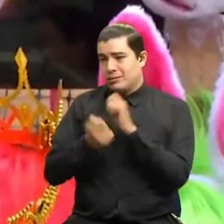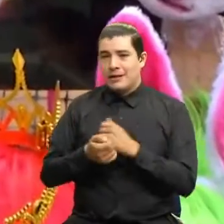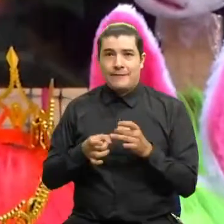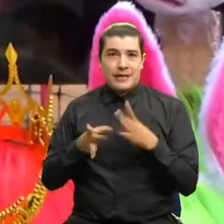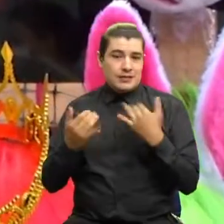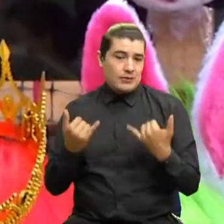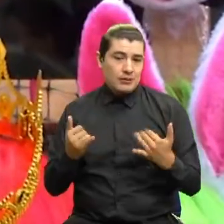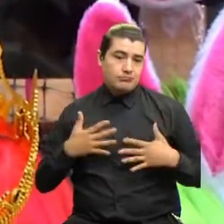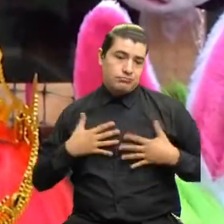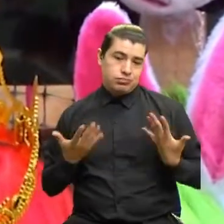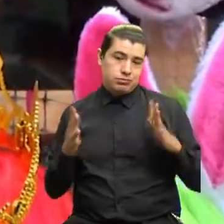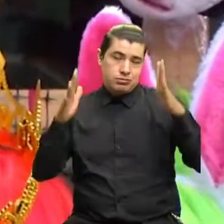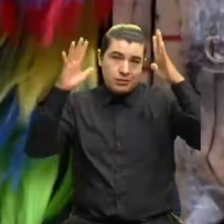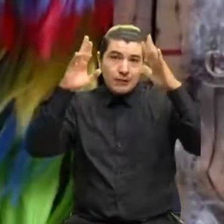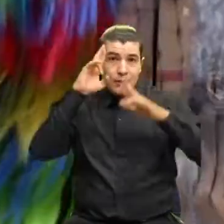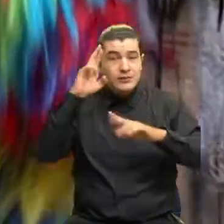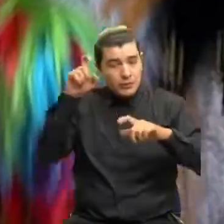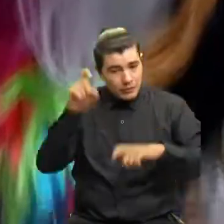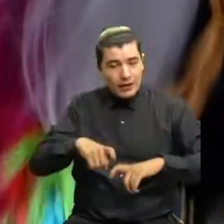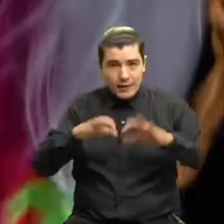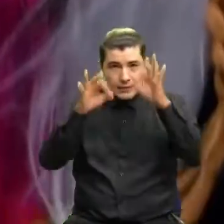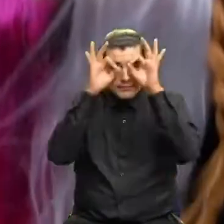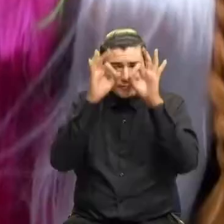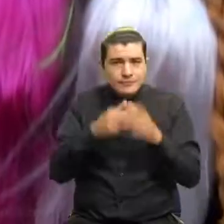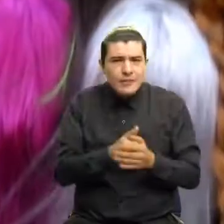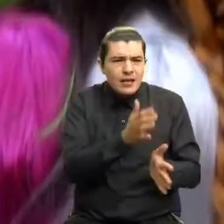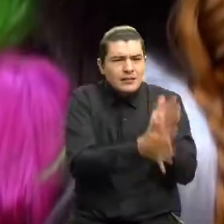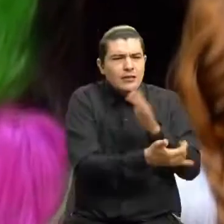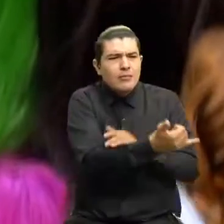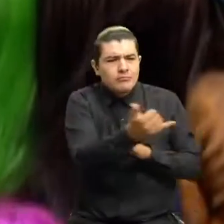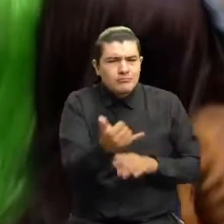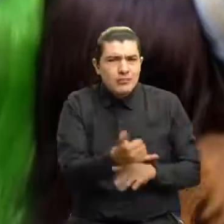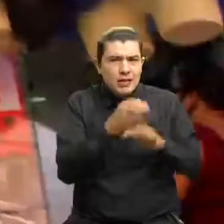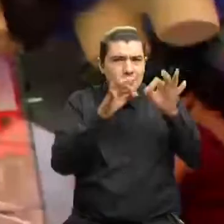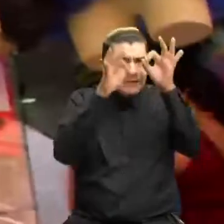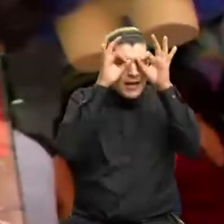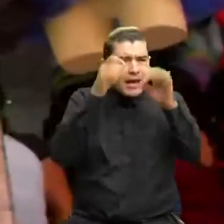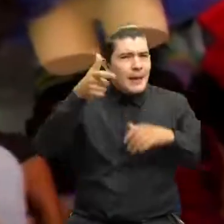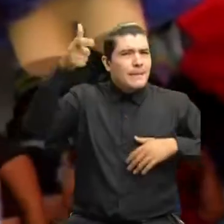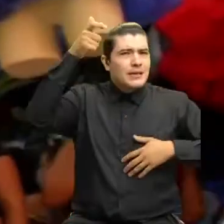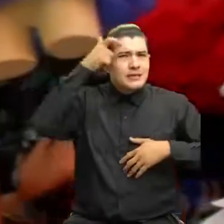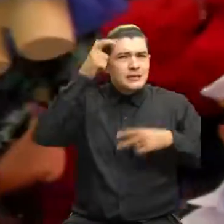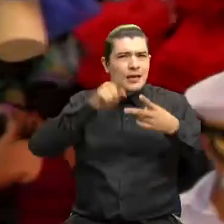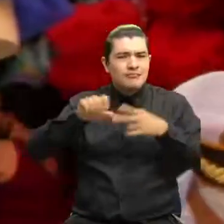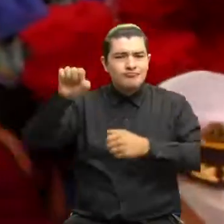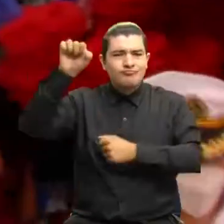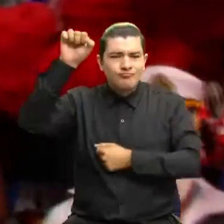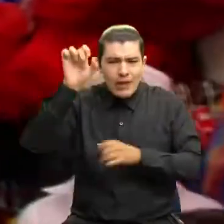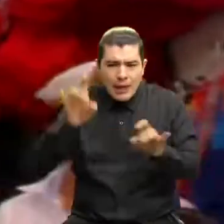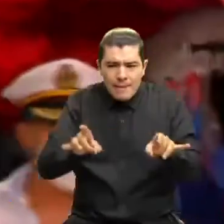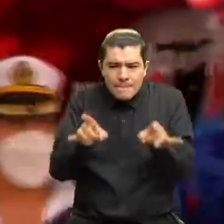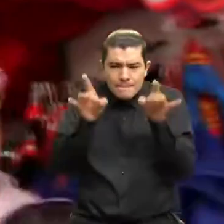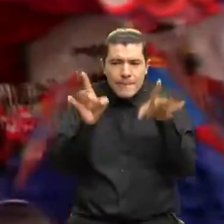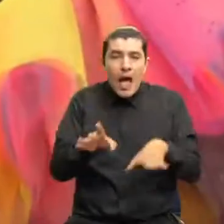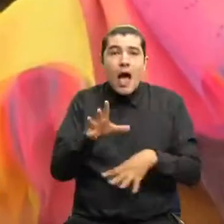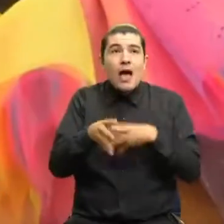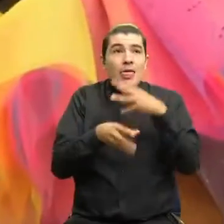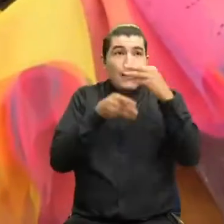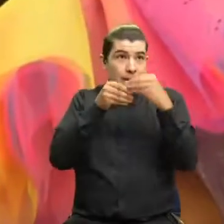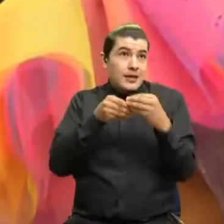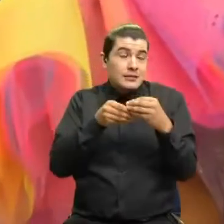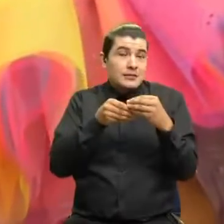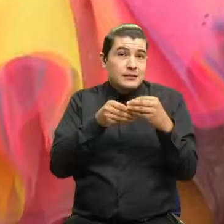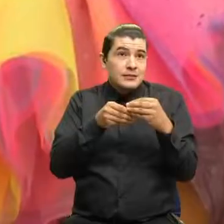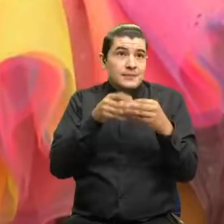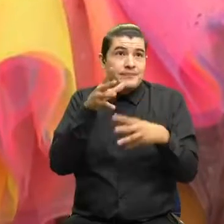de Bucaramanga se encuentran desde trajes de princesas, superhéroes, brujas, magos, hasta el uniforme de soldado de la